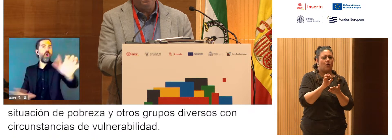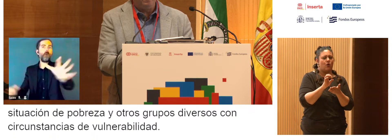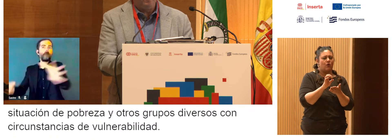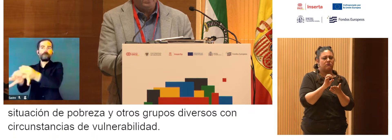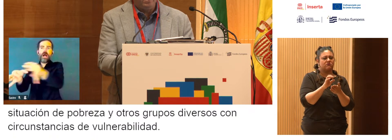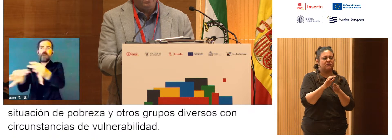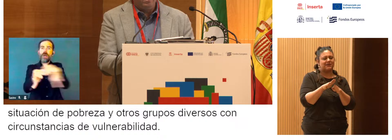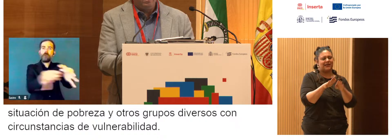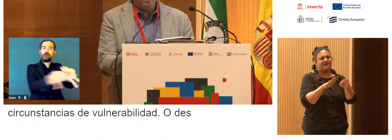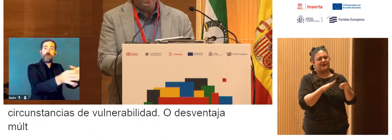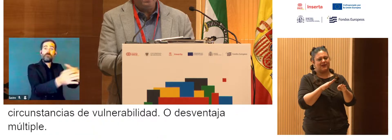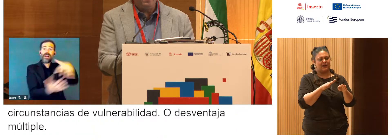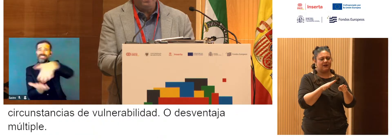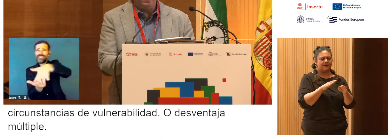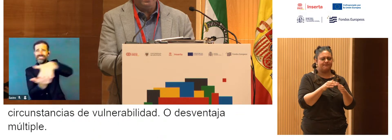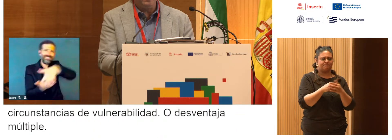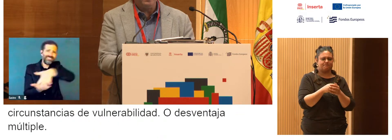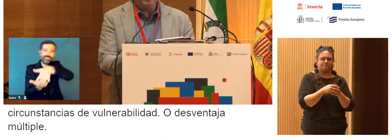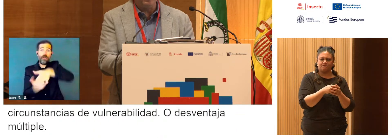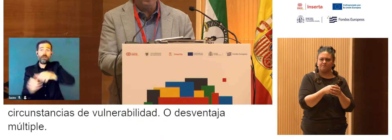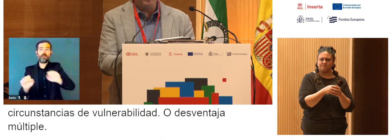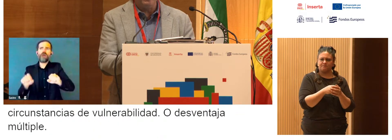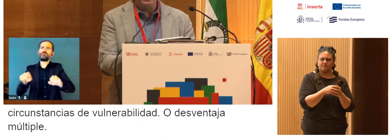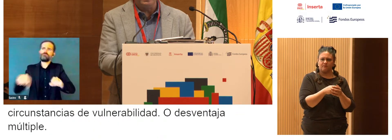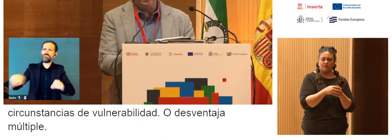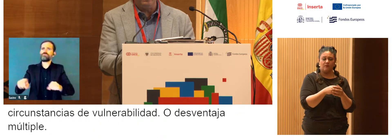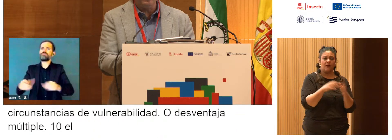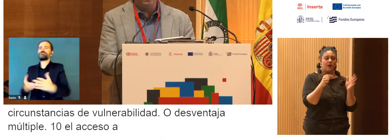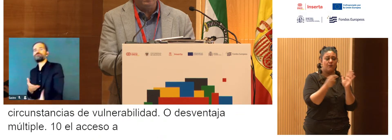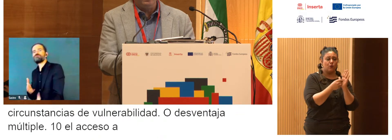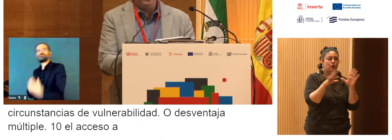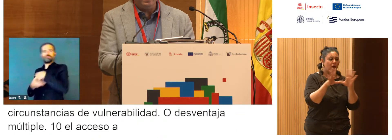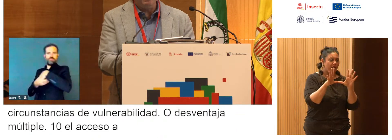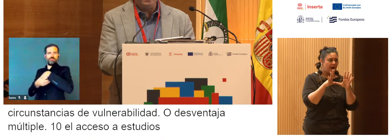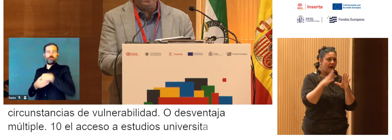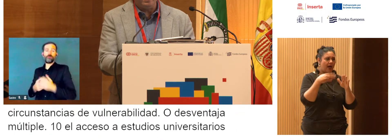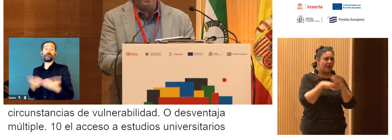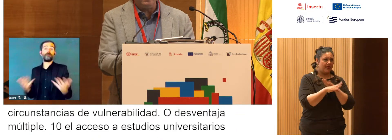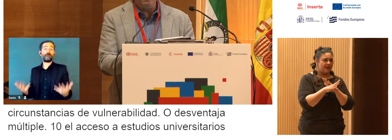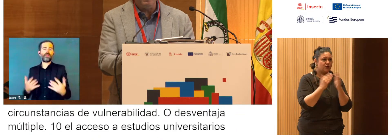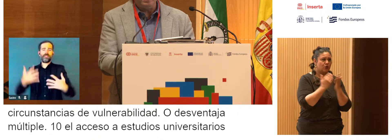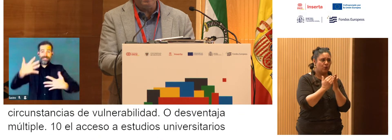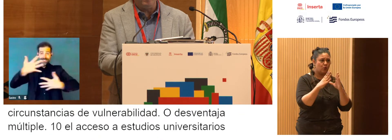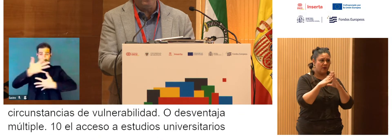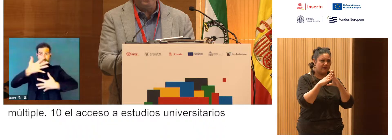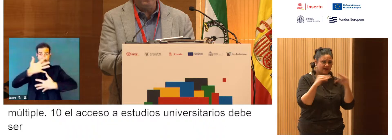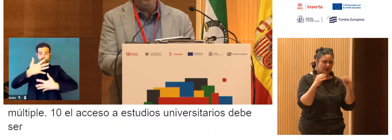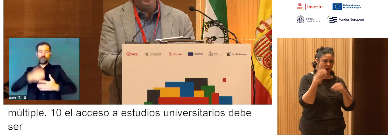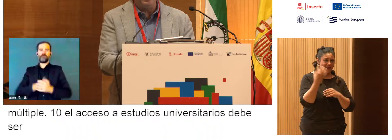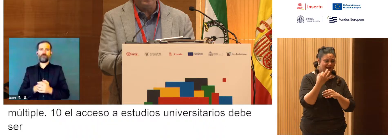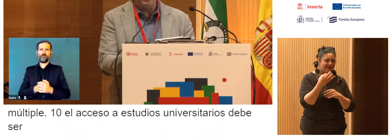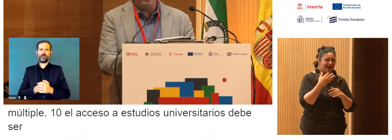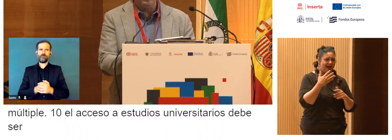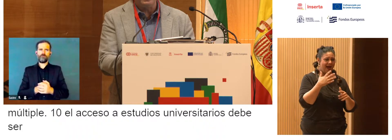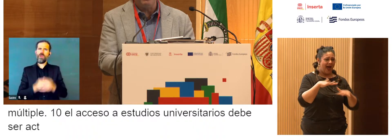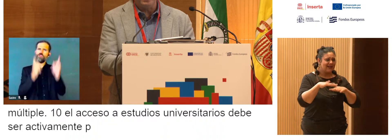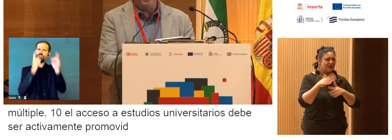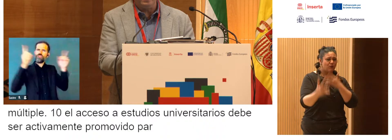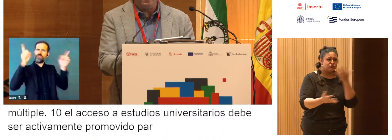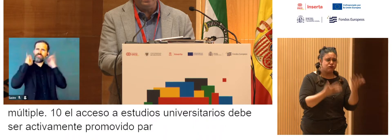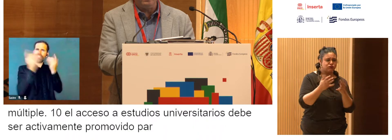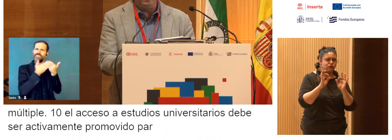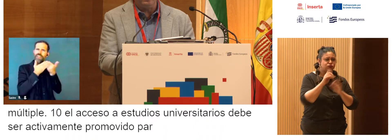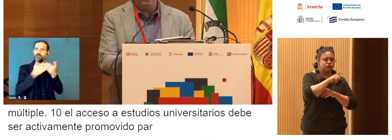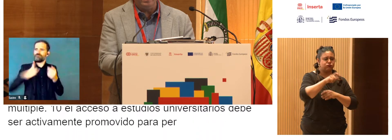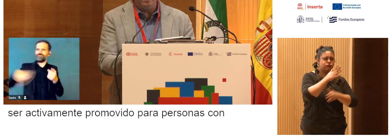múltiple. 10. El acceso a estudios universitarios debe ser activamente promovido para personas con